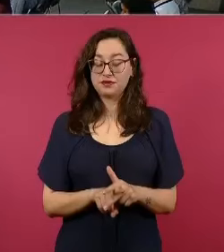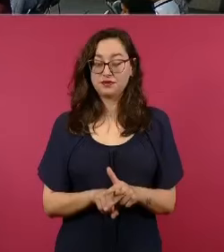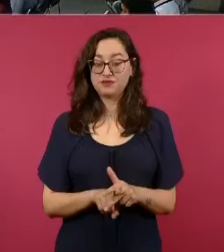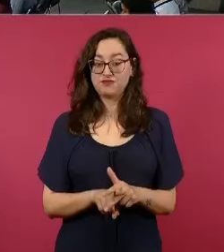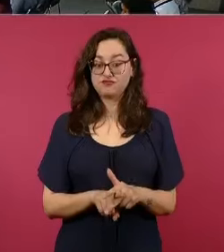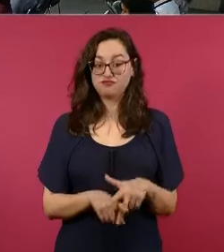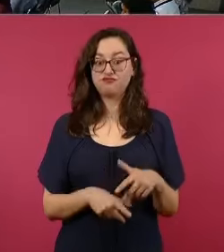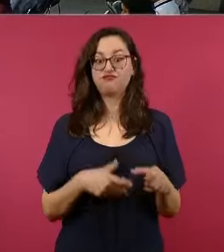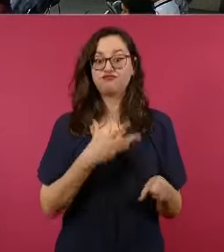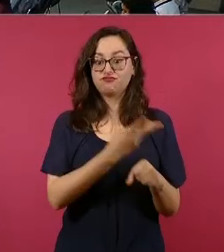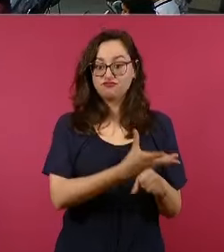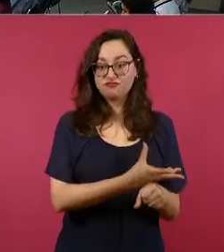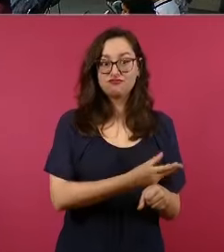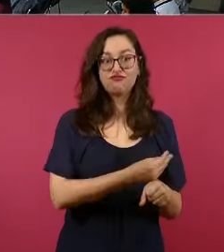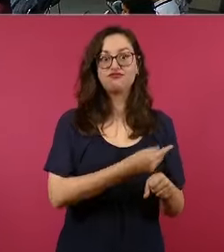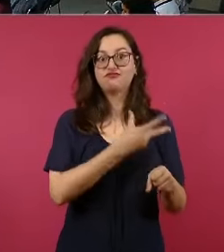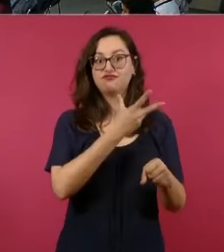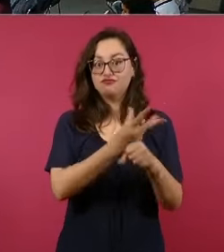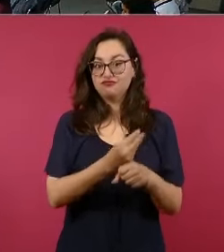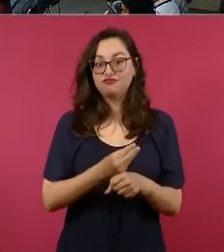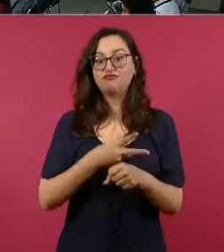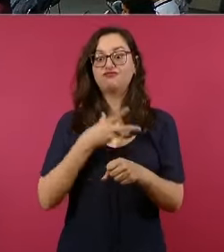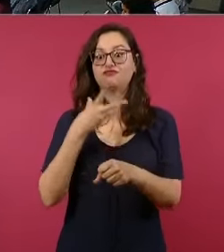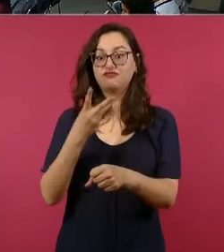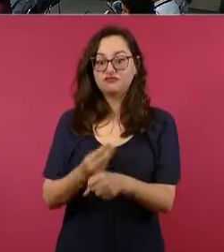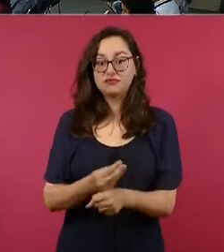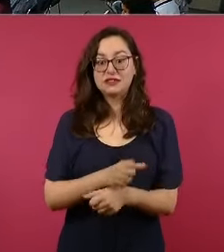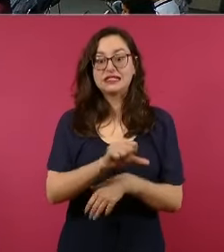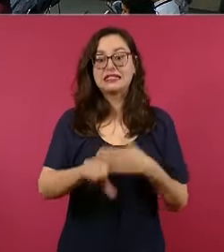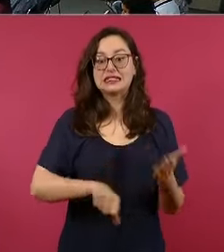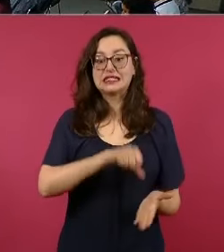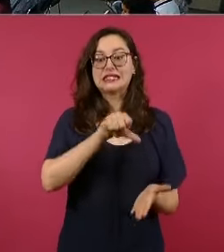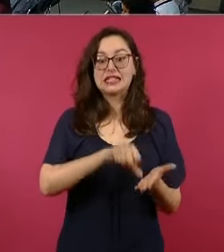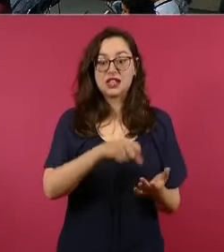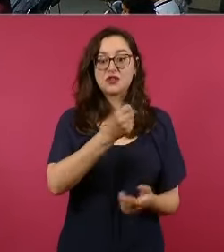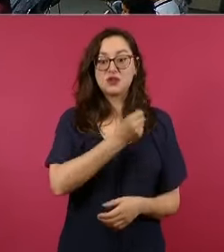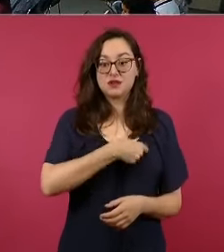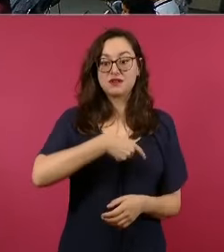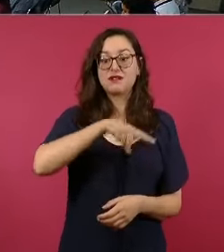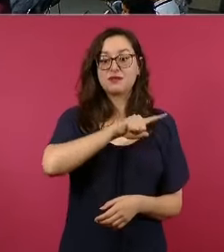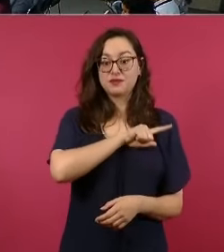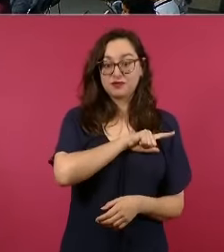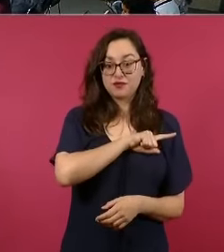comenzamos al mismo tiempo Ya se